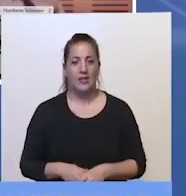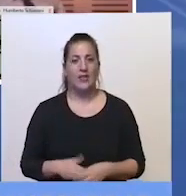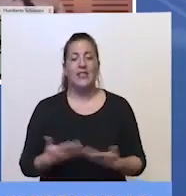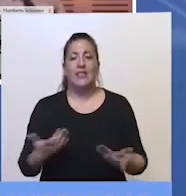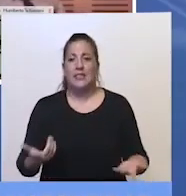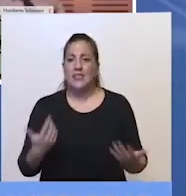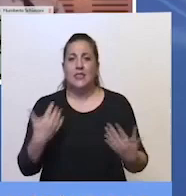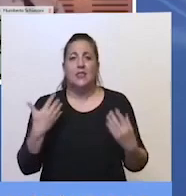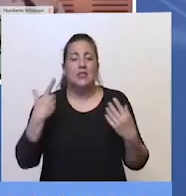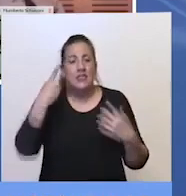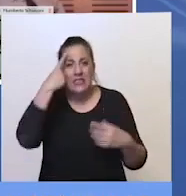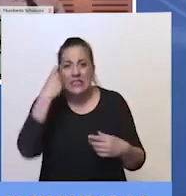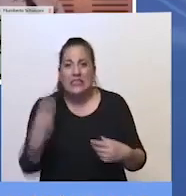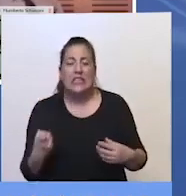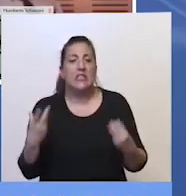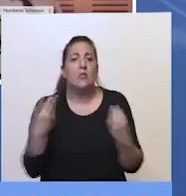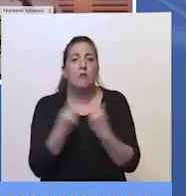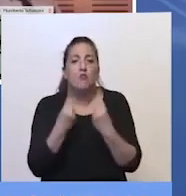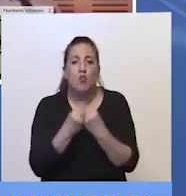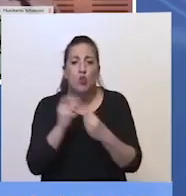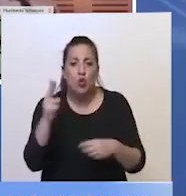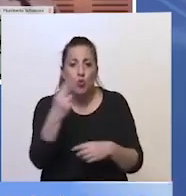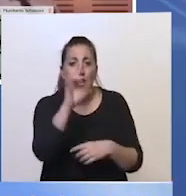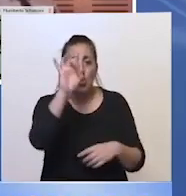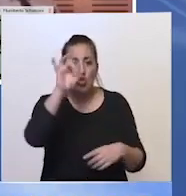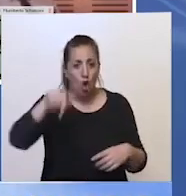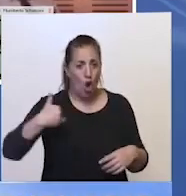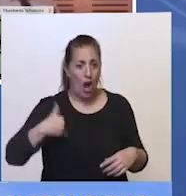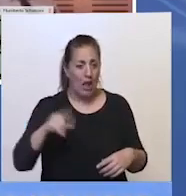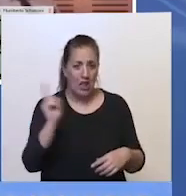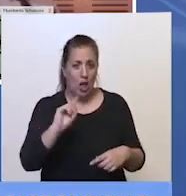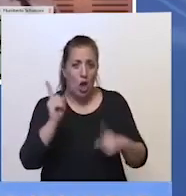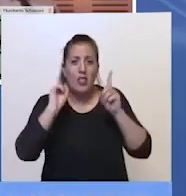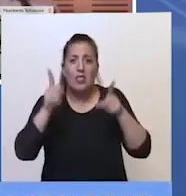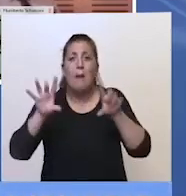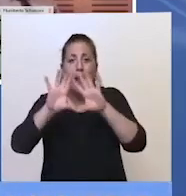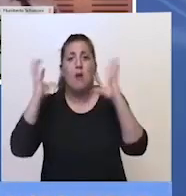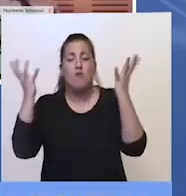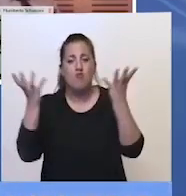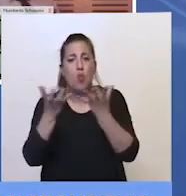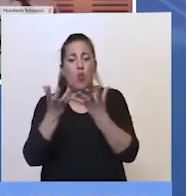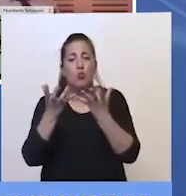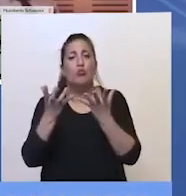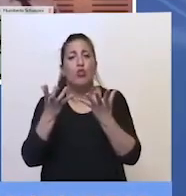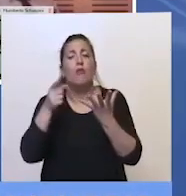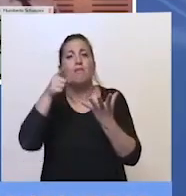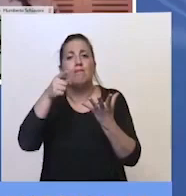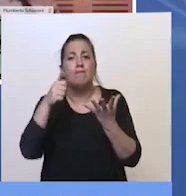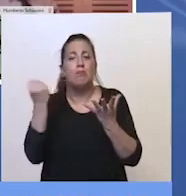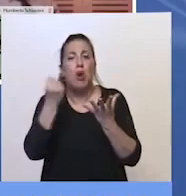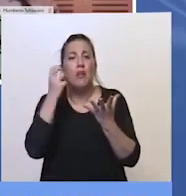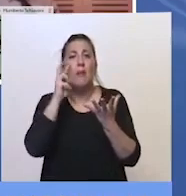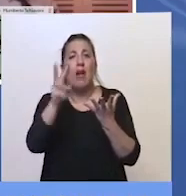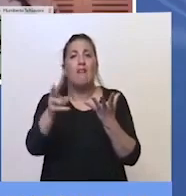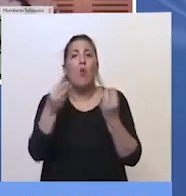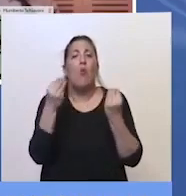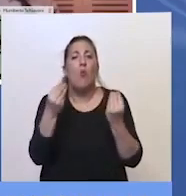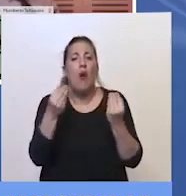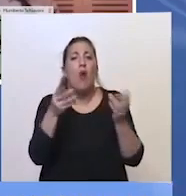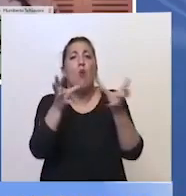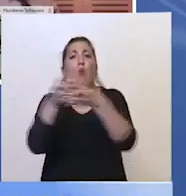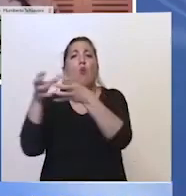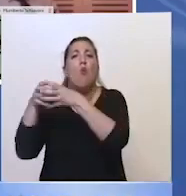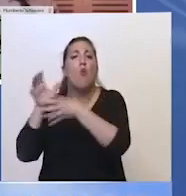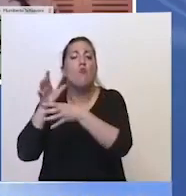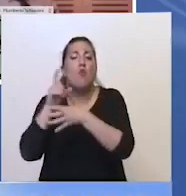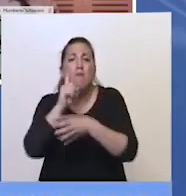triste cantidad de muertes, no solo en Argentina y en el mundo, nos sirve como para ver cuáles son los grupos de riesgo. Y me parece que en